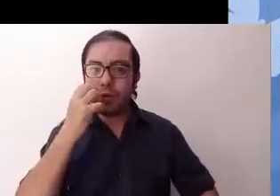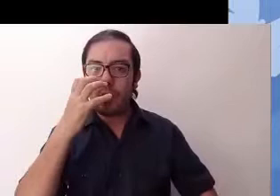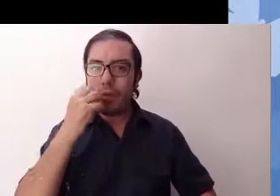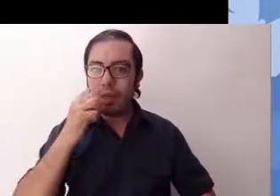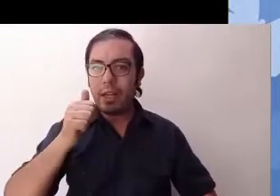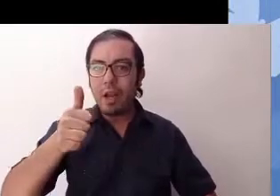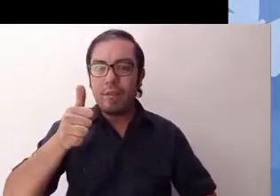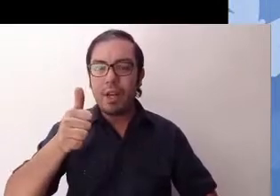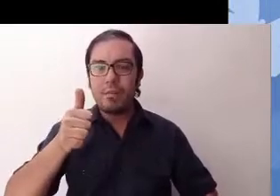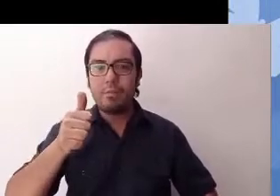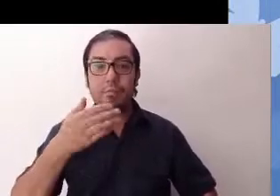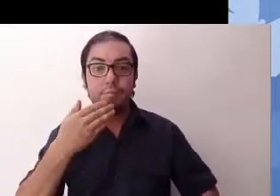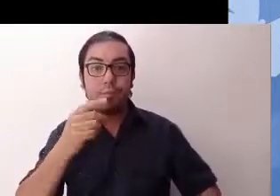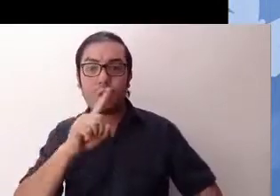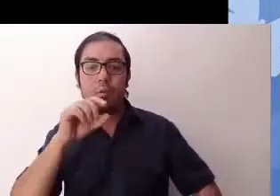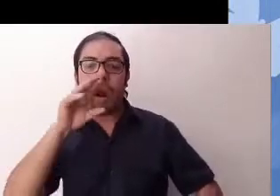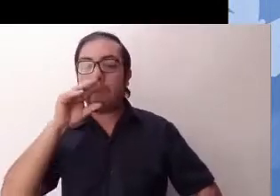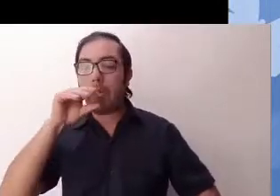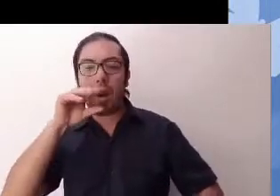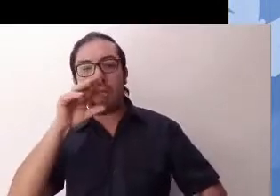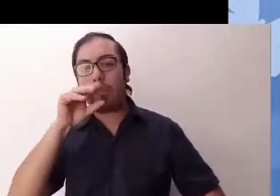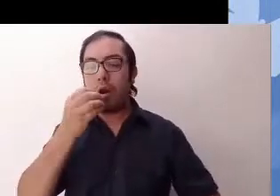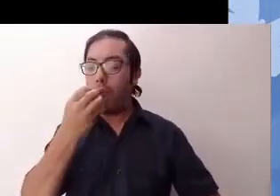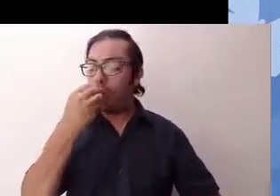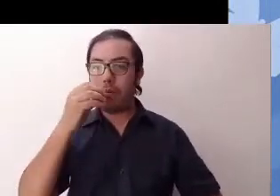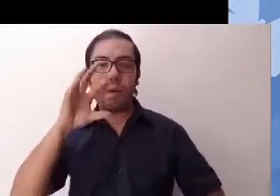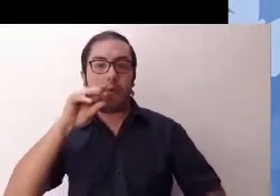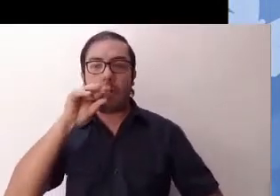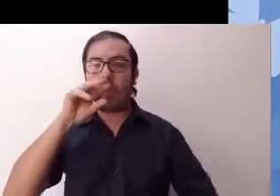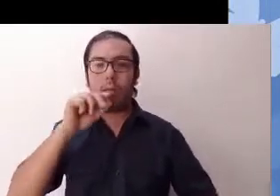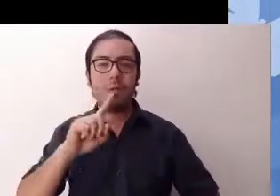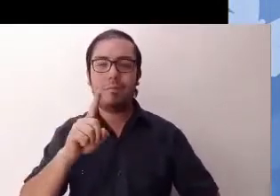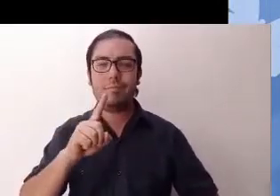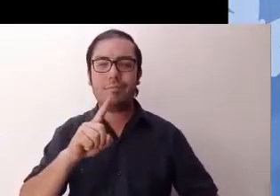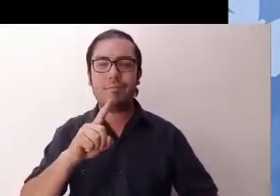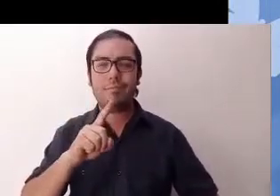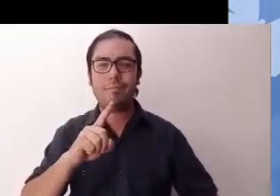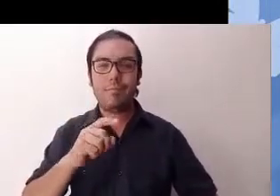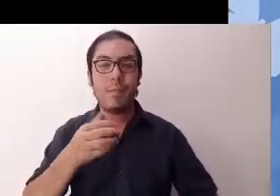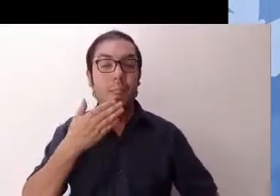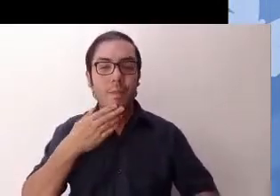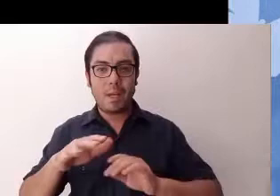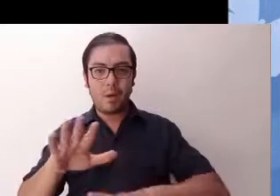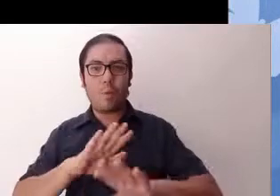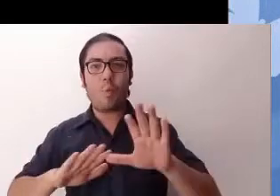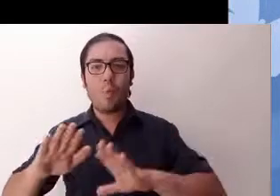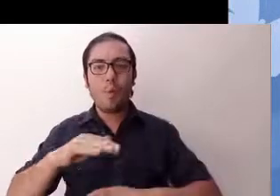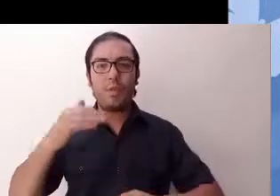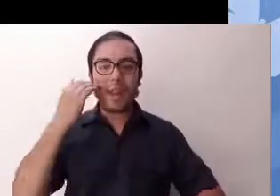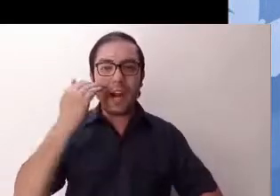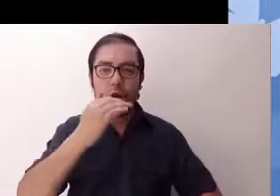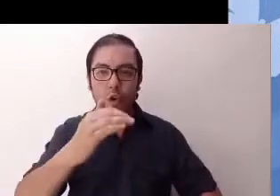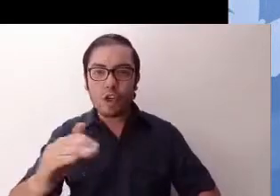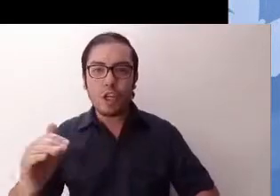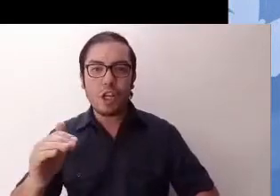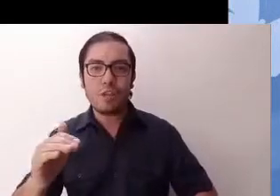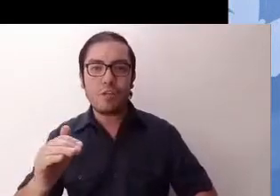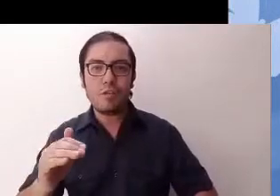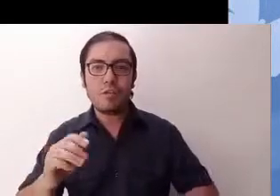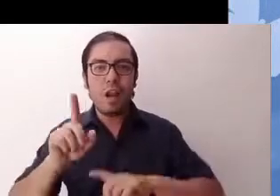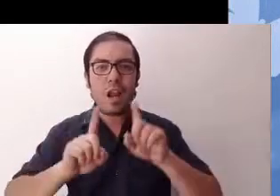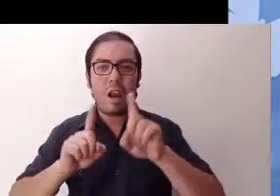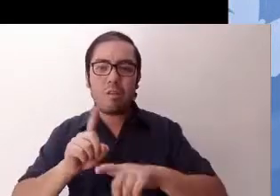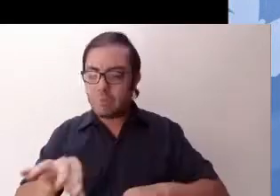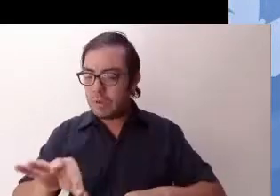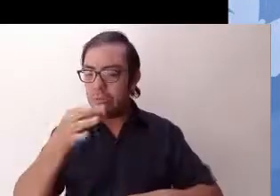comemos. Y en el caso de niños, tenemos que mantener objetos pequeños fuera de su alcance, como por ejemplo